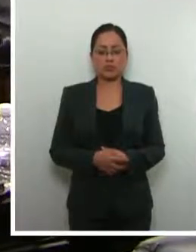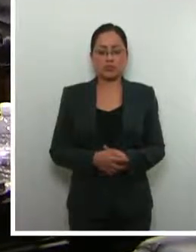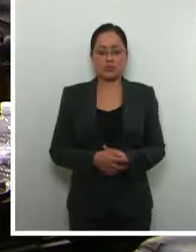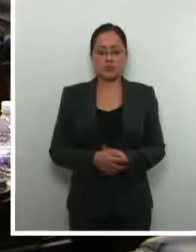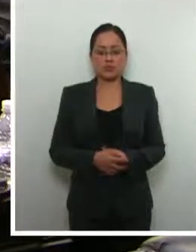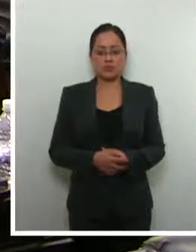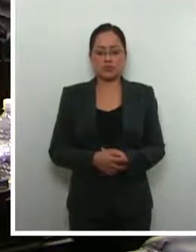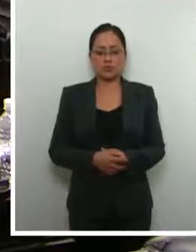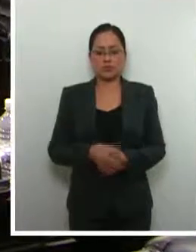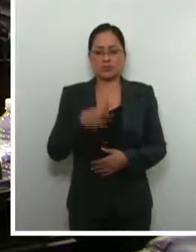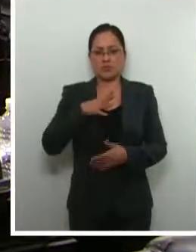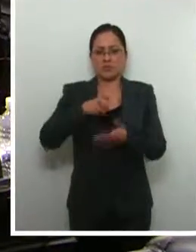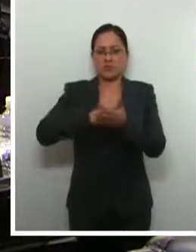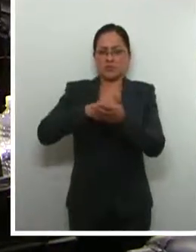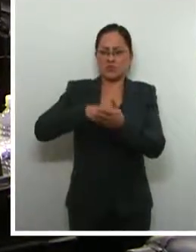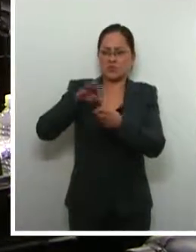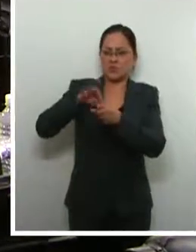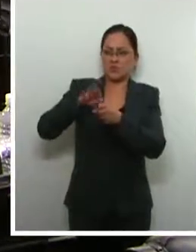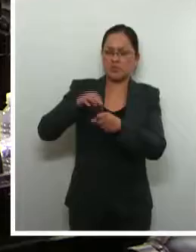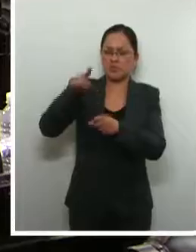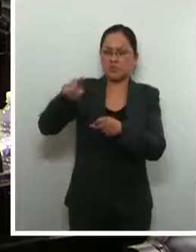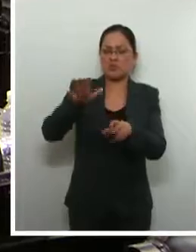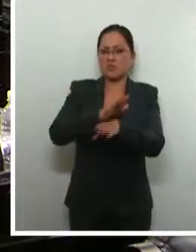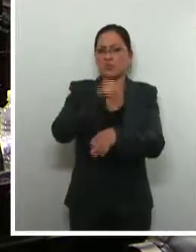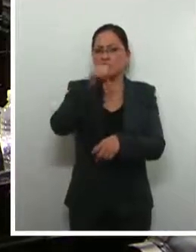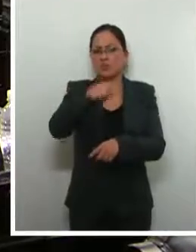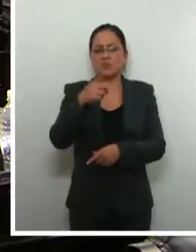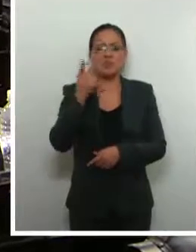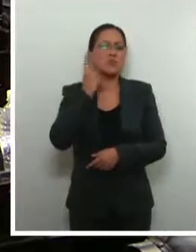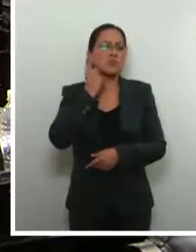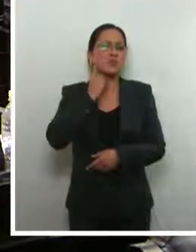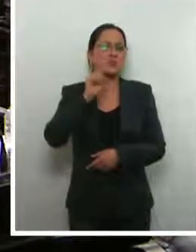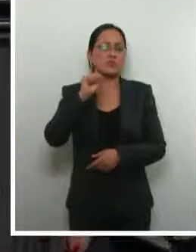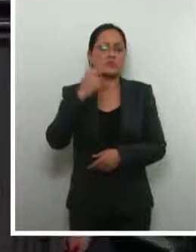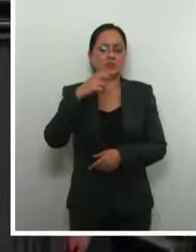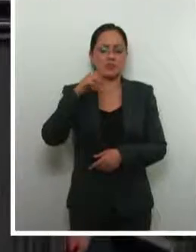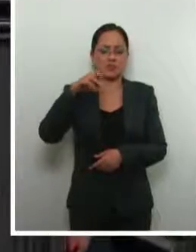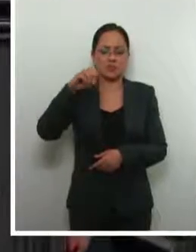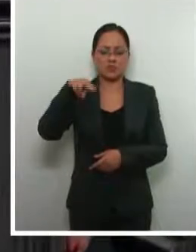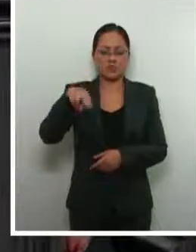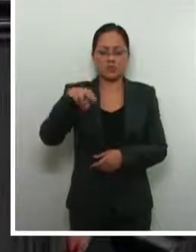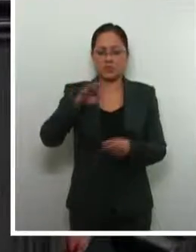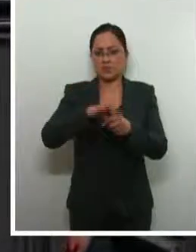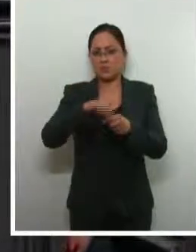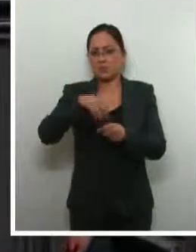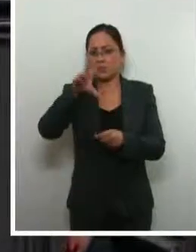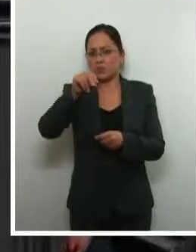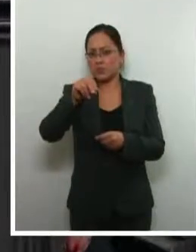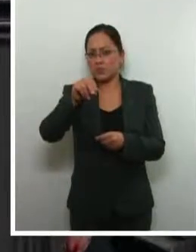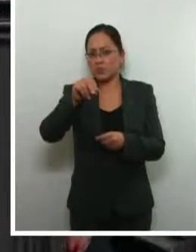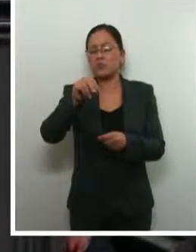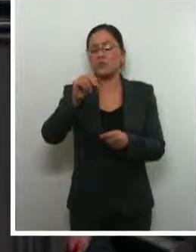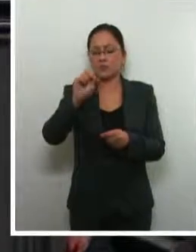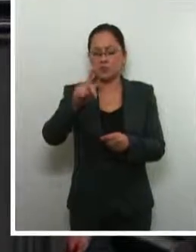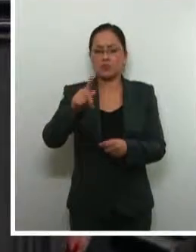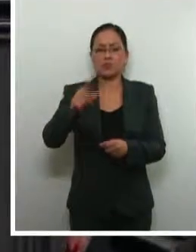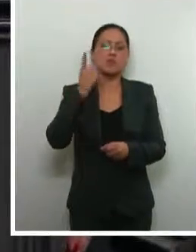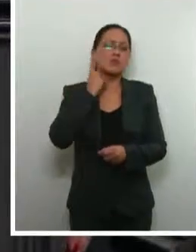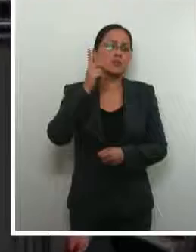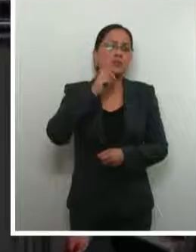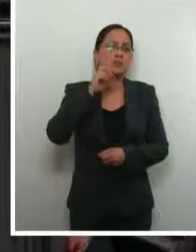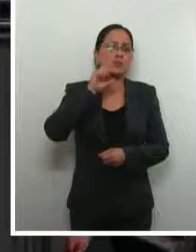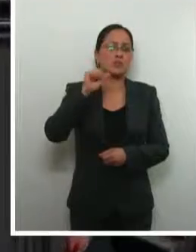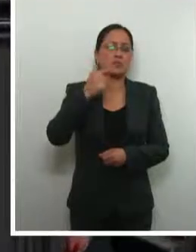Hay una rectificación de voto de la diputada Sherman. En contra. Diputada